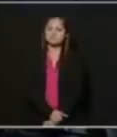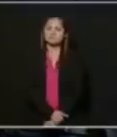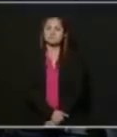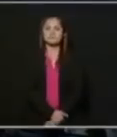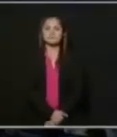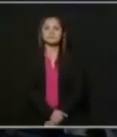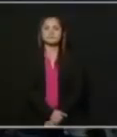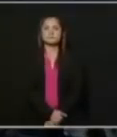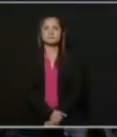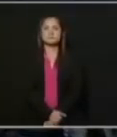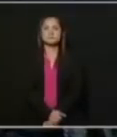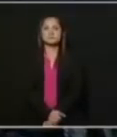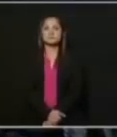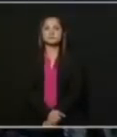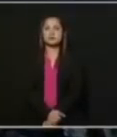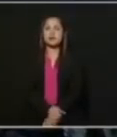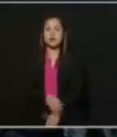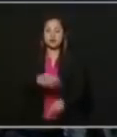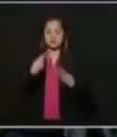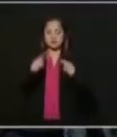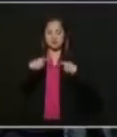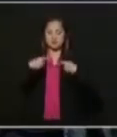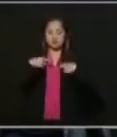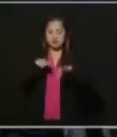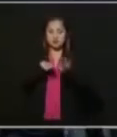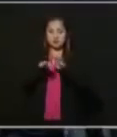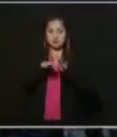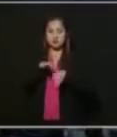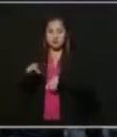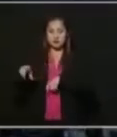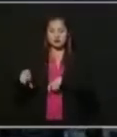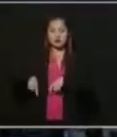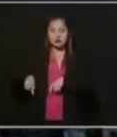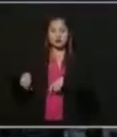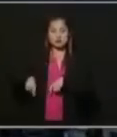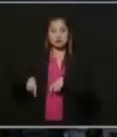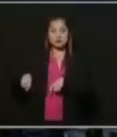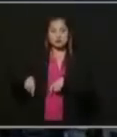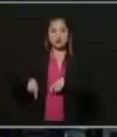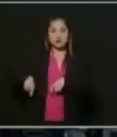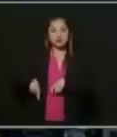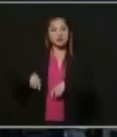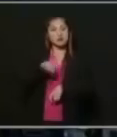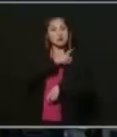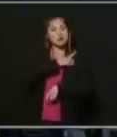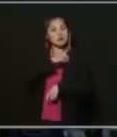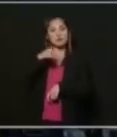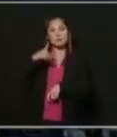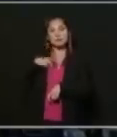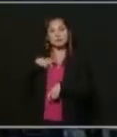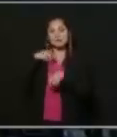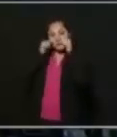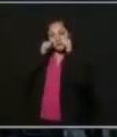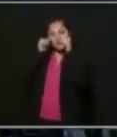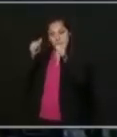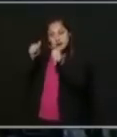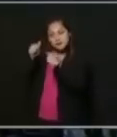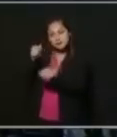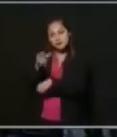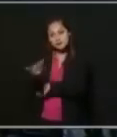Y el servidor público debe aceptar con humildad que sus ciudadanos son